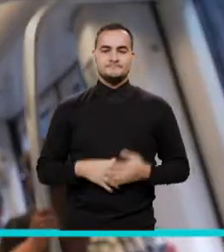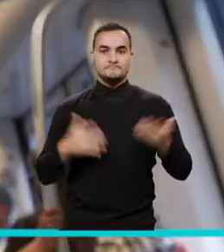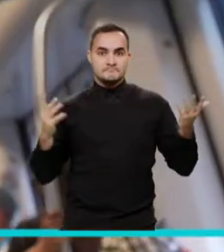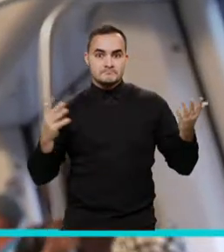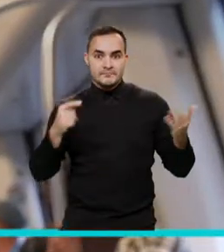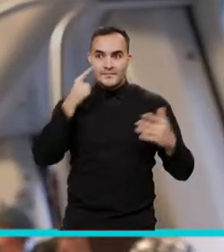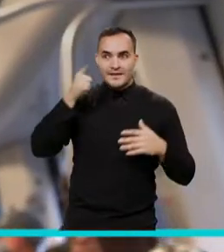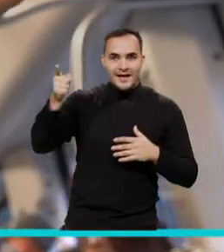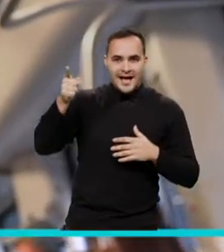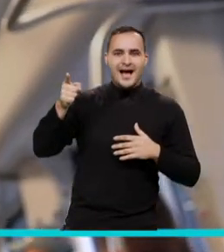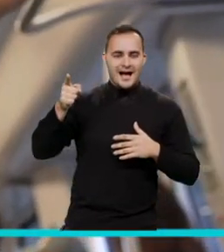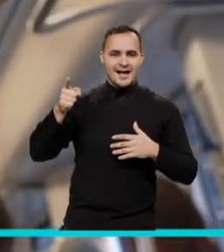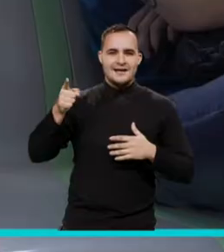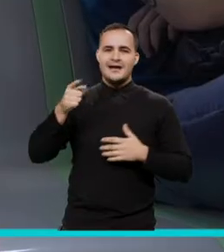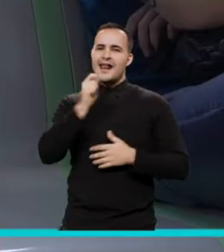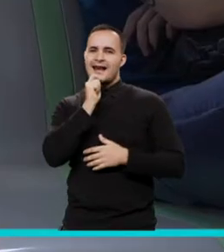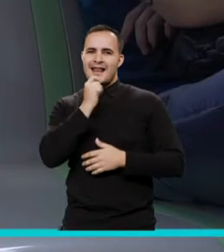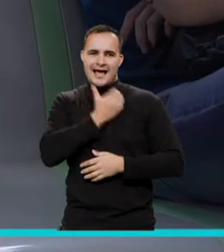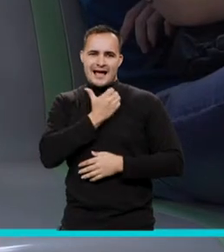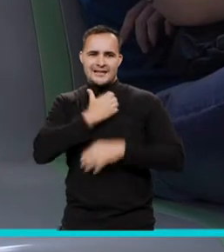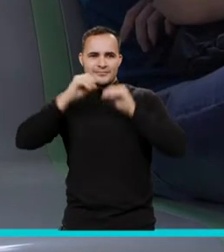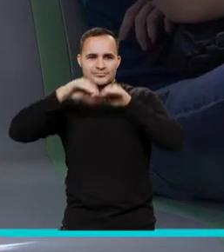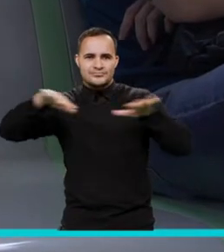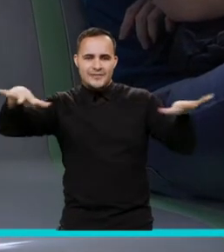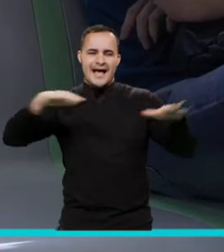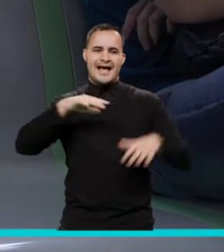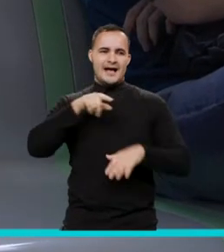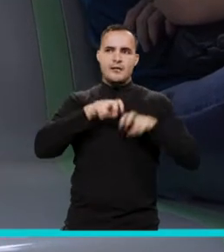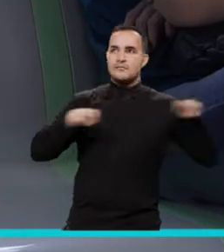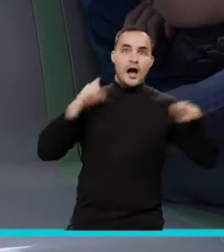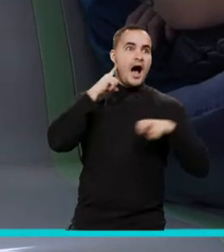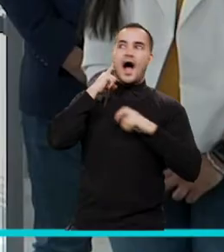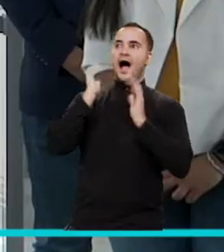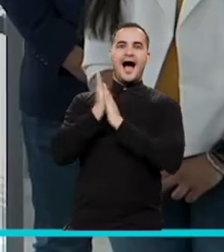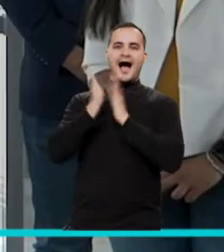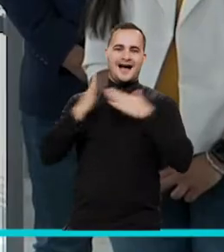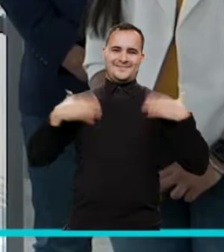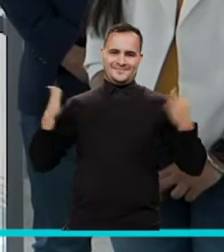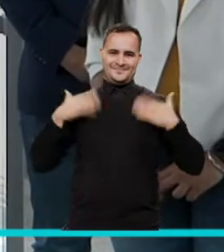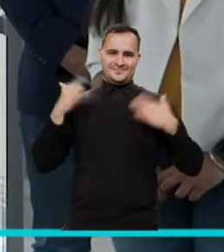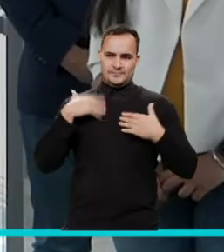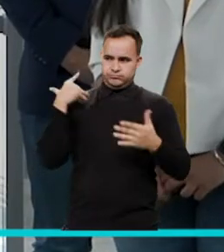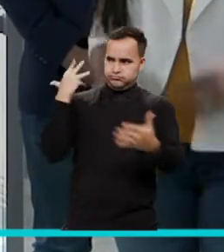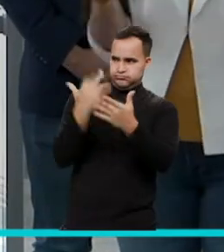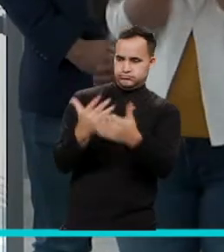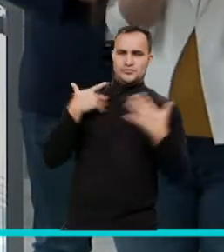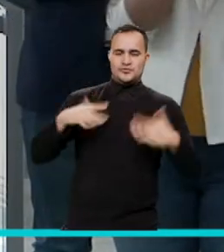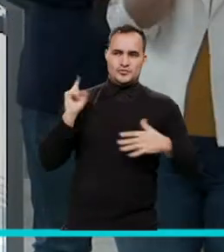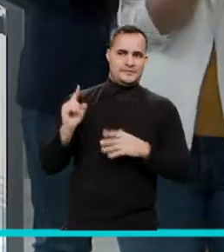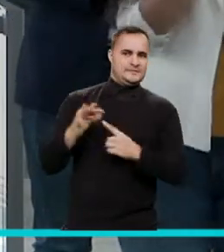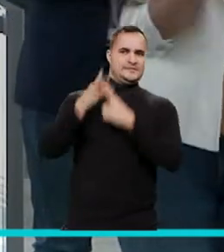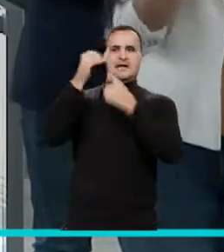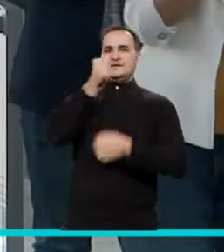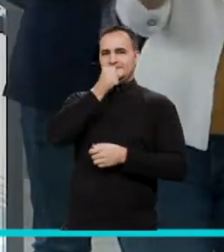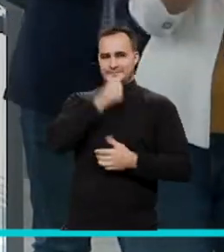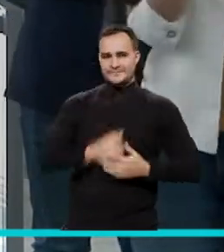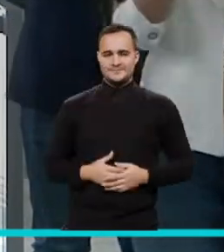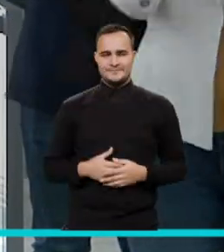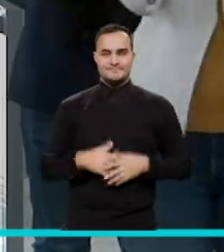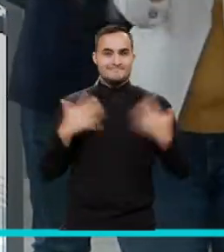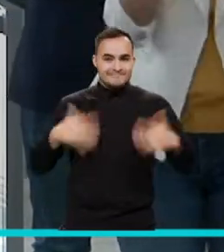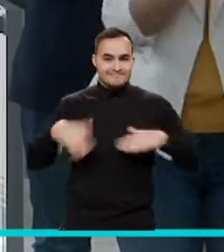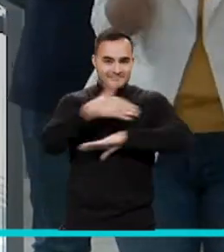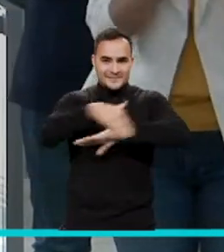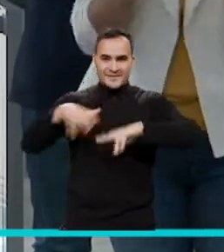Así recibieron los usuarios del metro una de las noticias más importantes para Medellín en los últimos años. Que le va a dar vida al